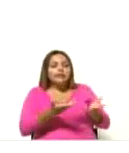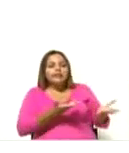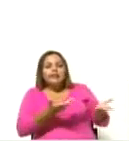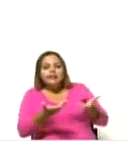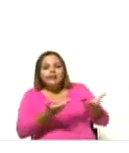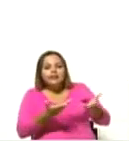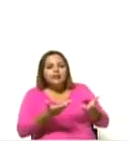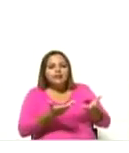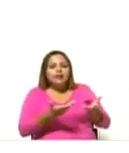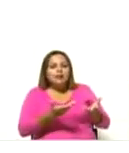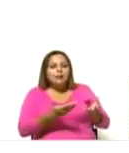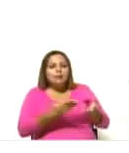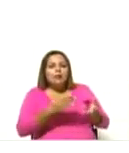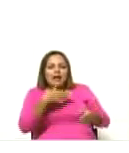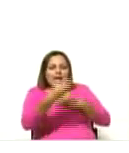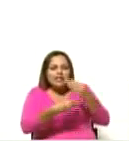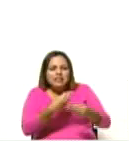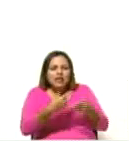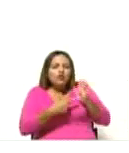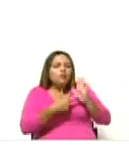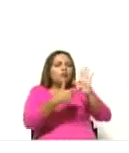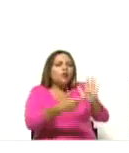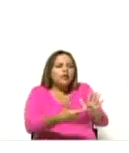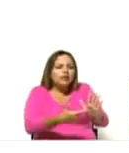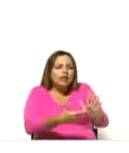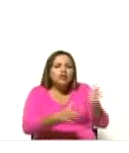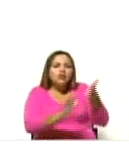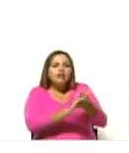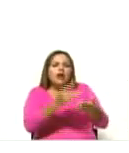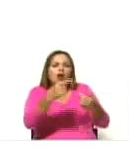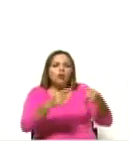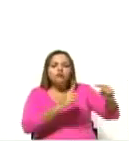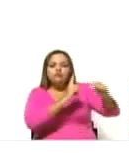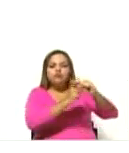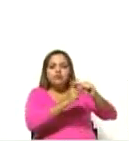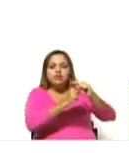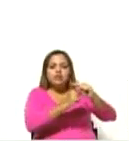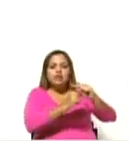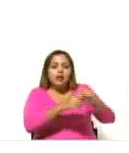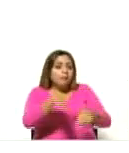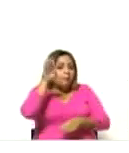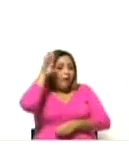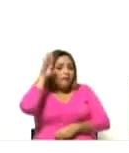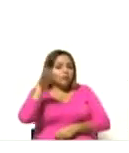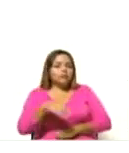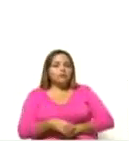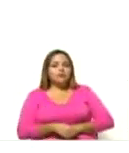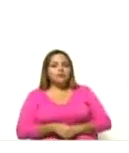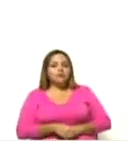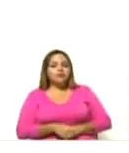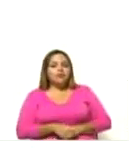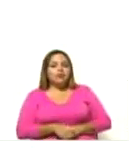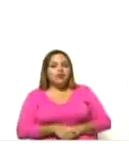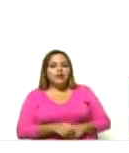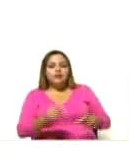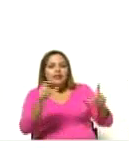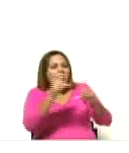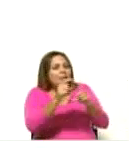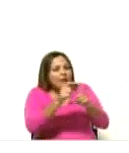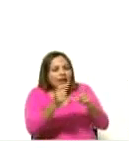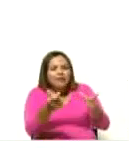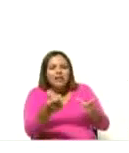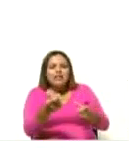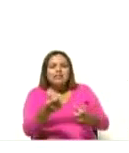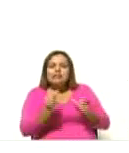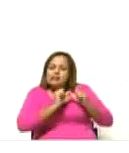para sintonizar con estas expectativas positivas con relación al futuro. El discurso sigue sin emocionar,